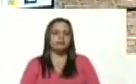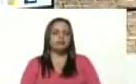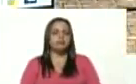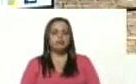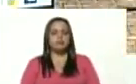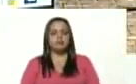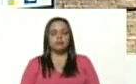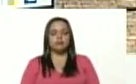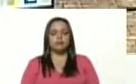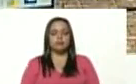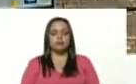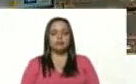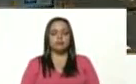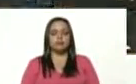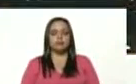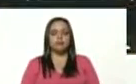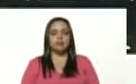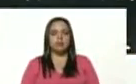productivos.